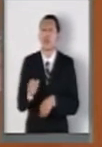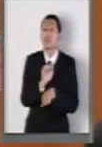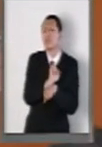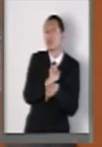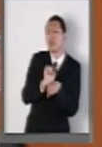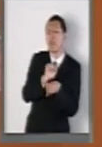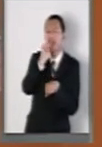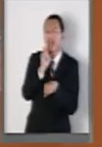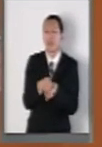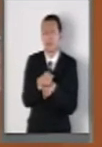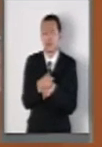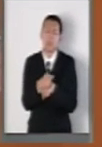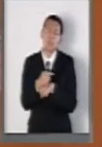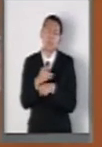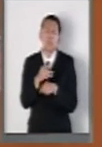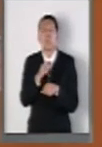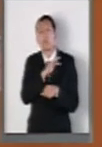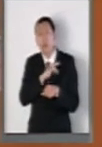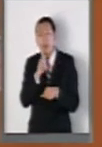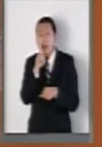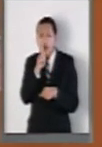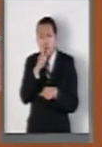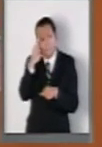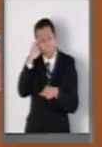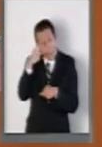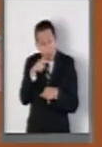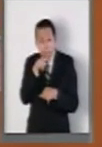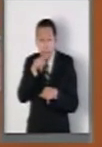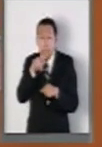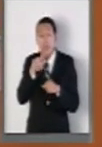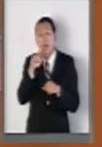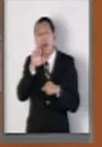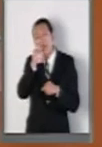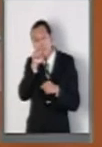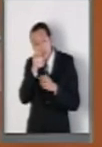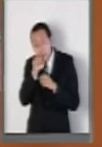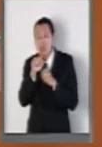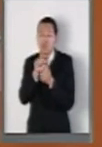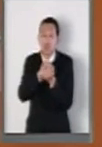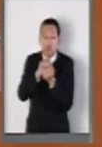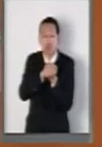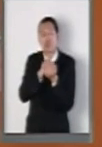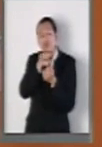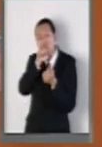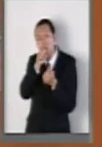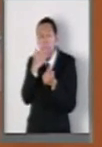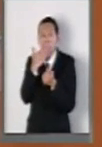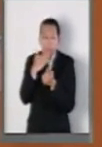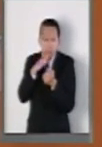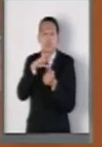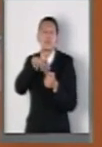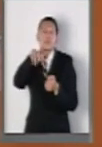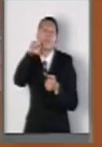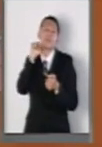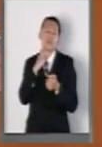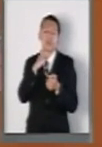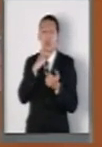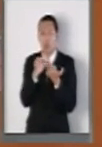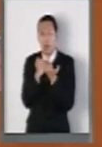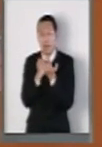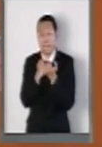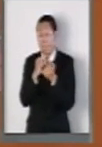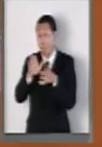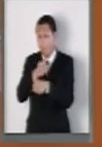las funciones de la lengua como succión, deglución, masticación y fonación. El moderado dificulta